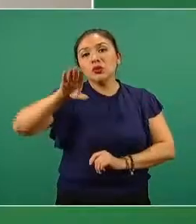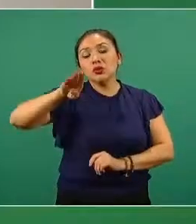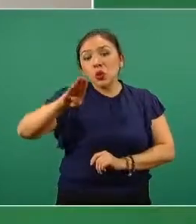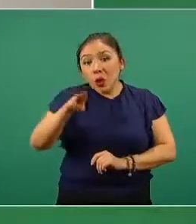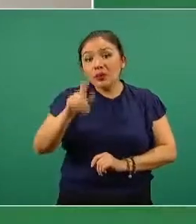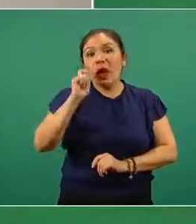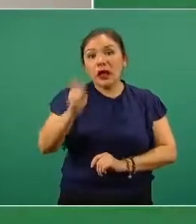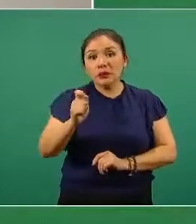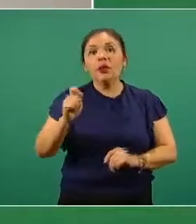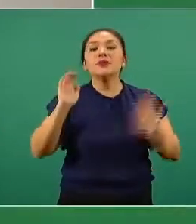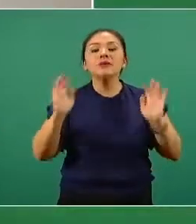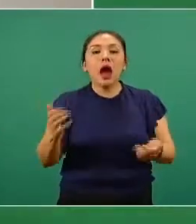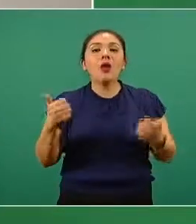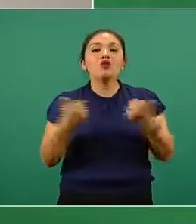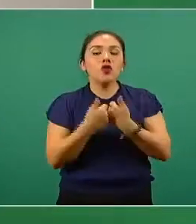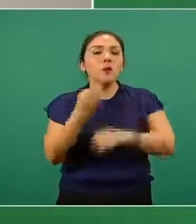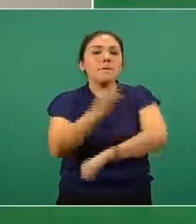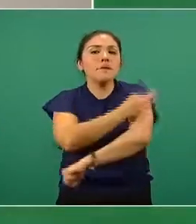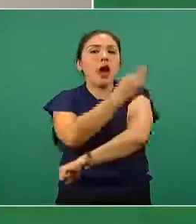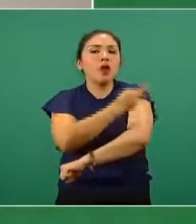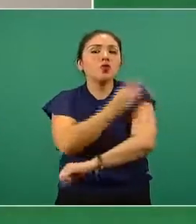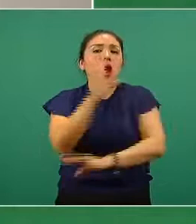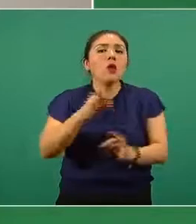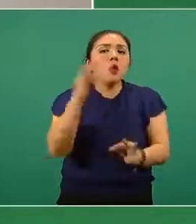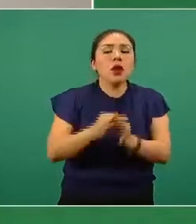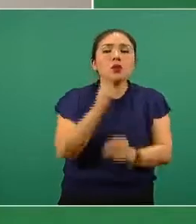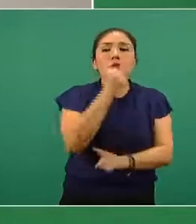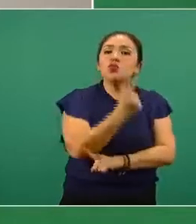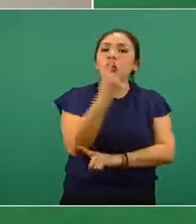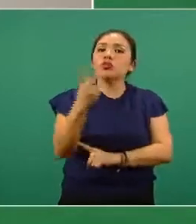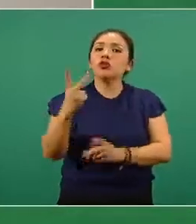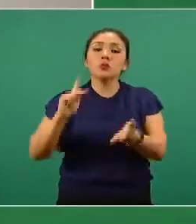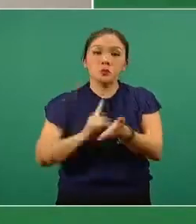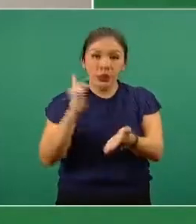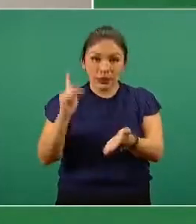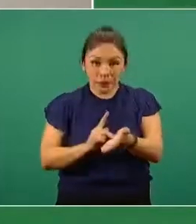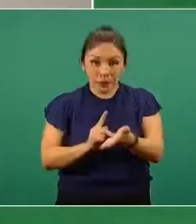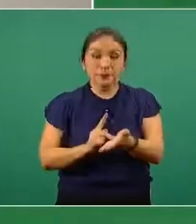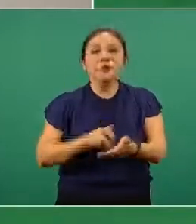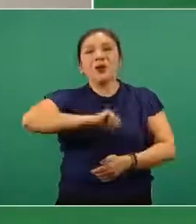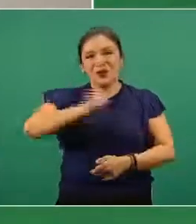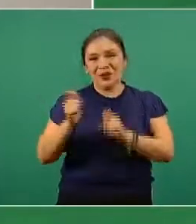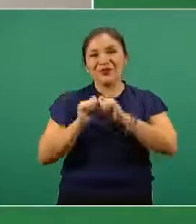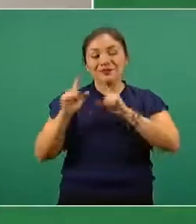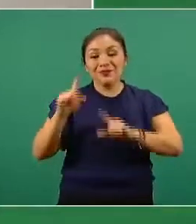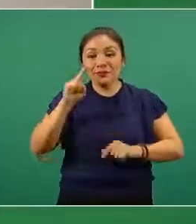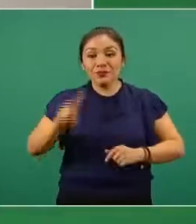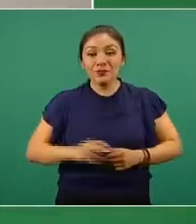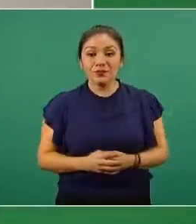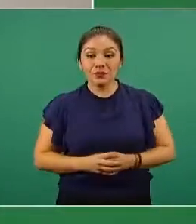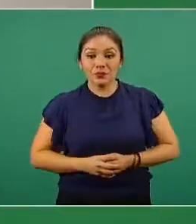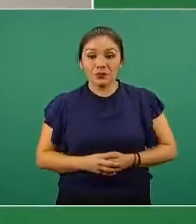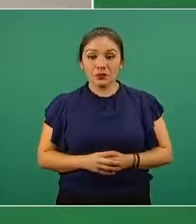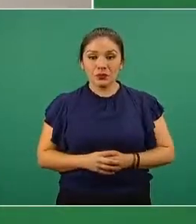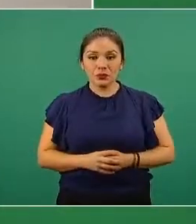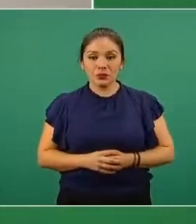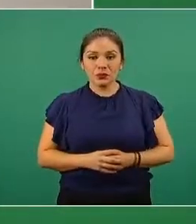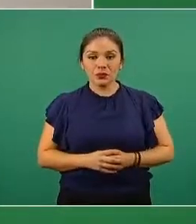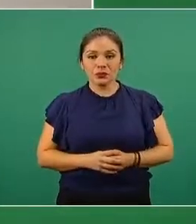5.801.390 cuentan con un esquema completo de vacunación. La siguiente, por favor.